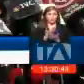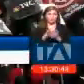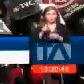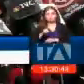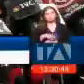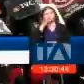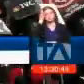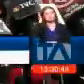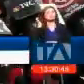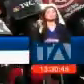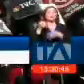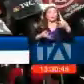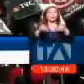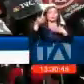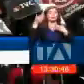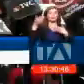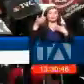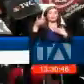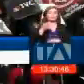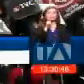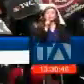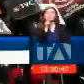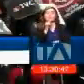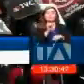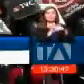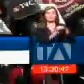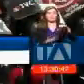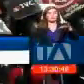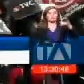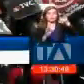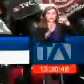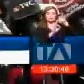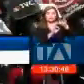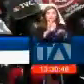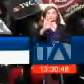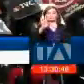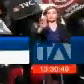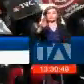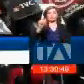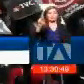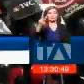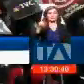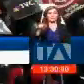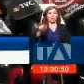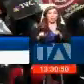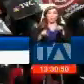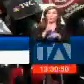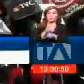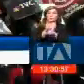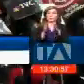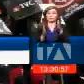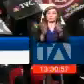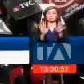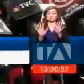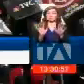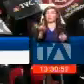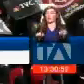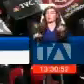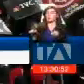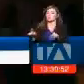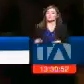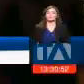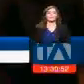convocar a un juicio político a José Tuárez, si es que es el caso, a algunos consejeros del Consejo